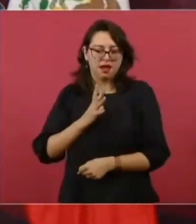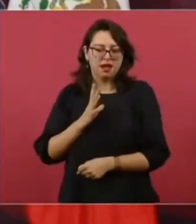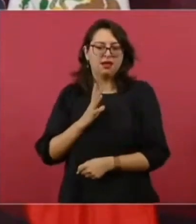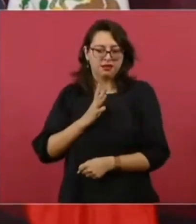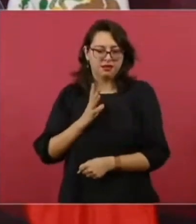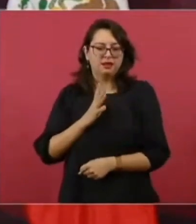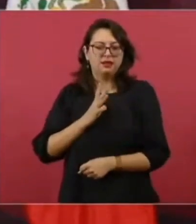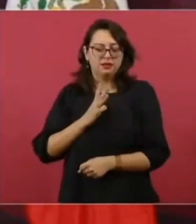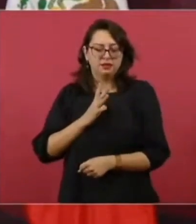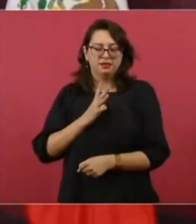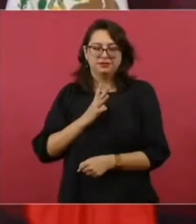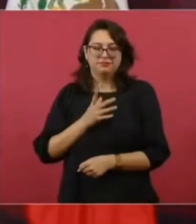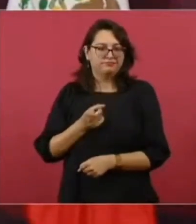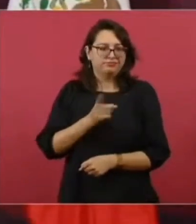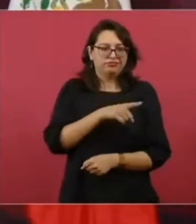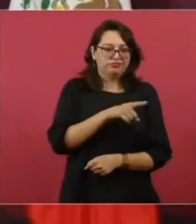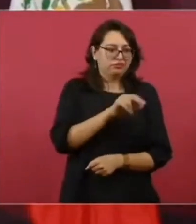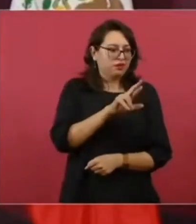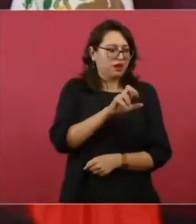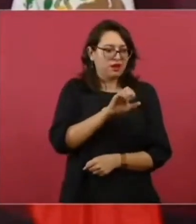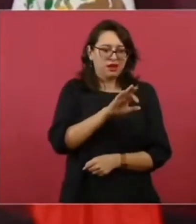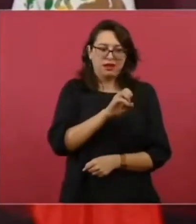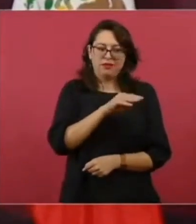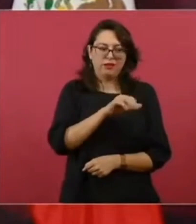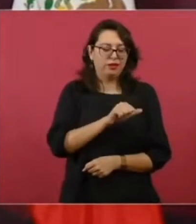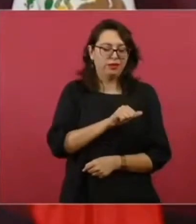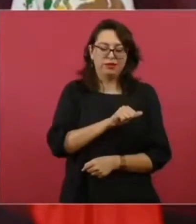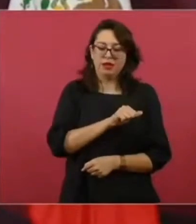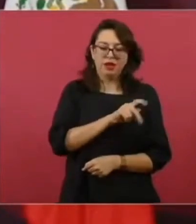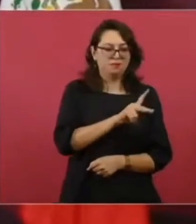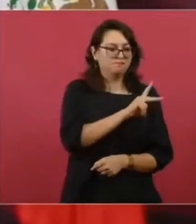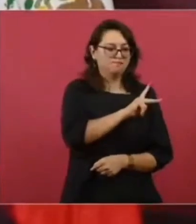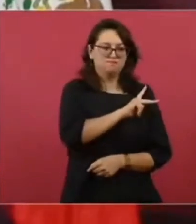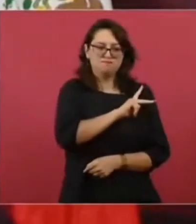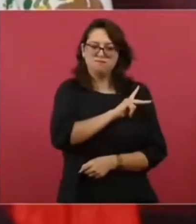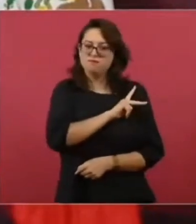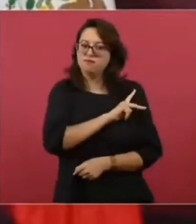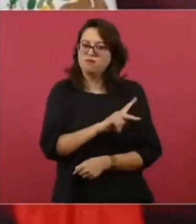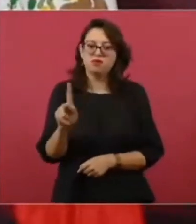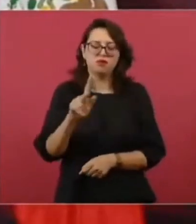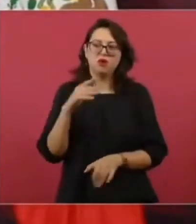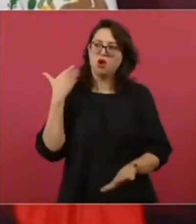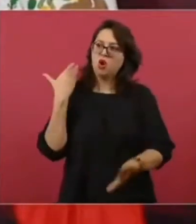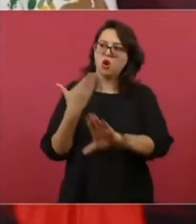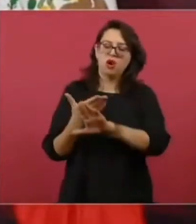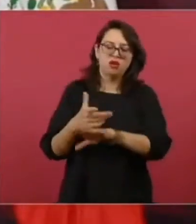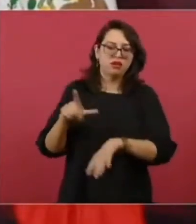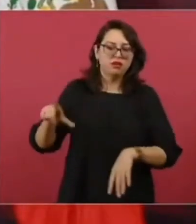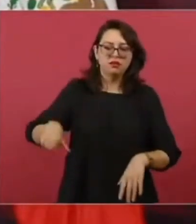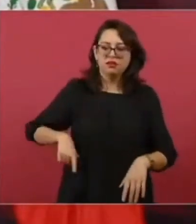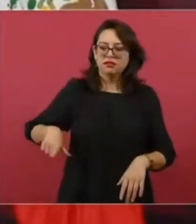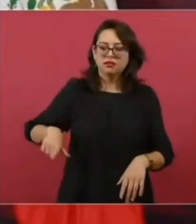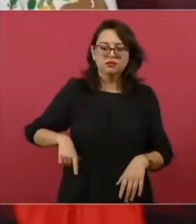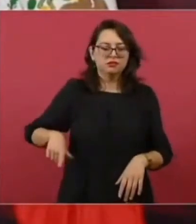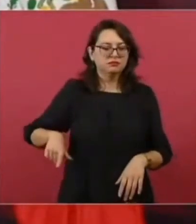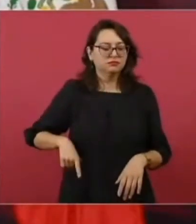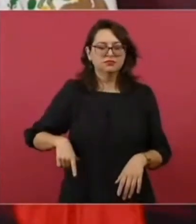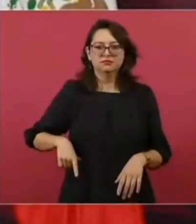Pero en Reforma, pues todo, vean todos los articulistas del Reforma, no hay